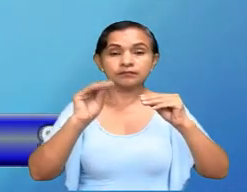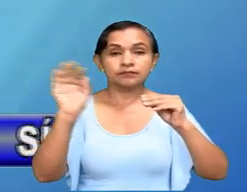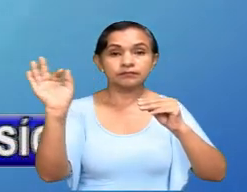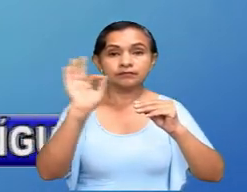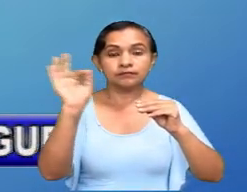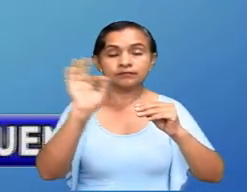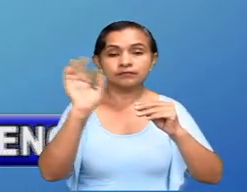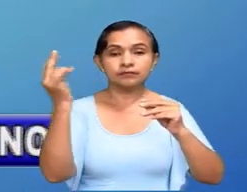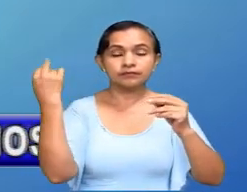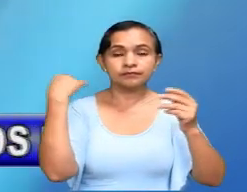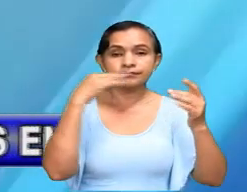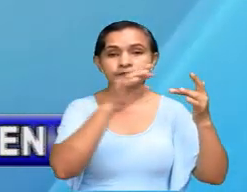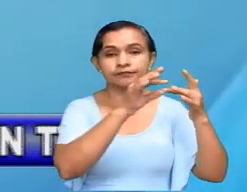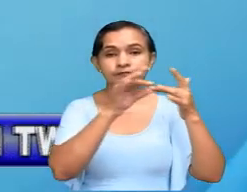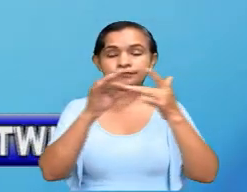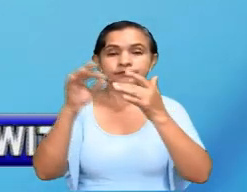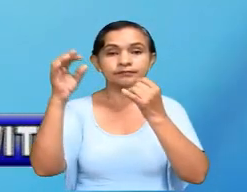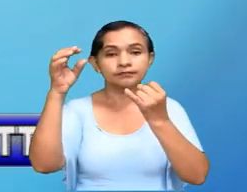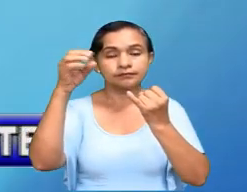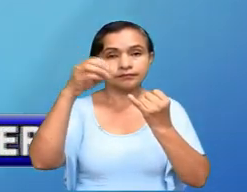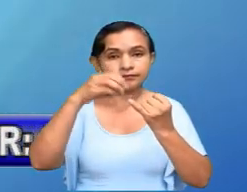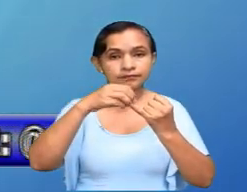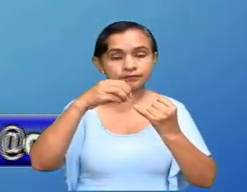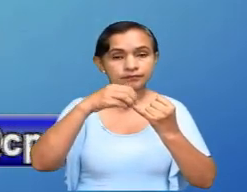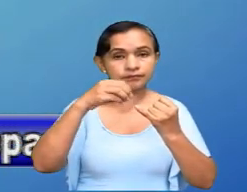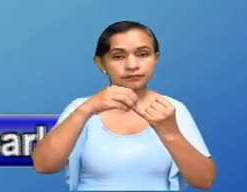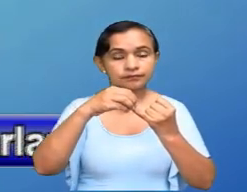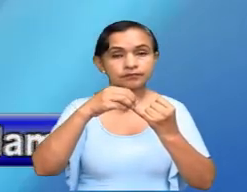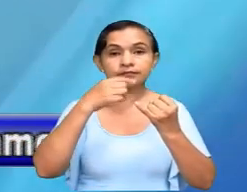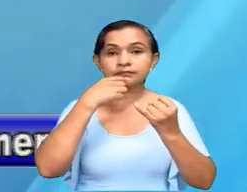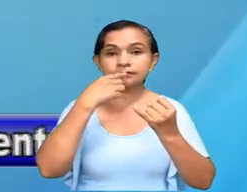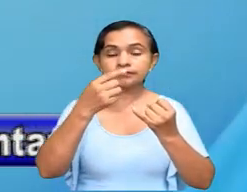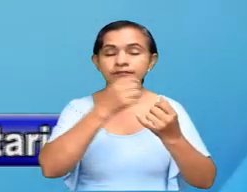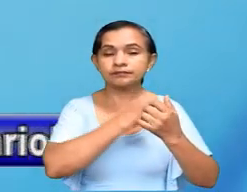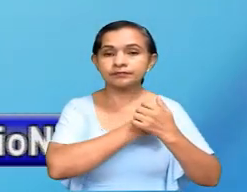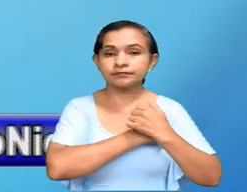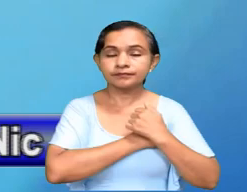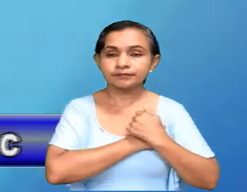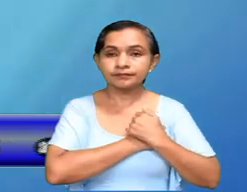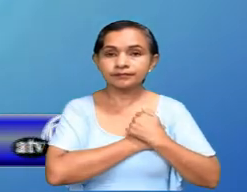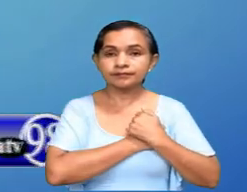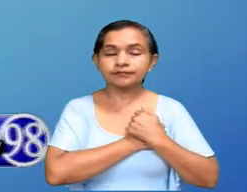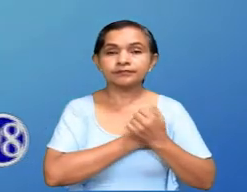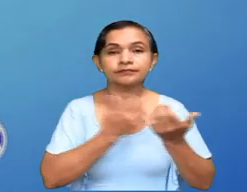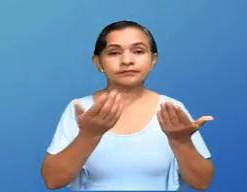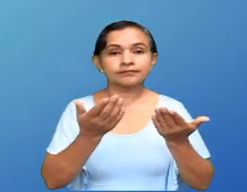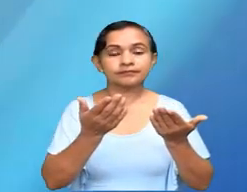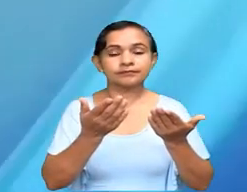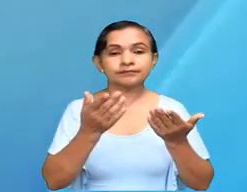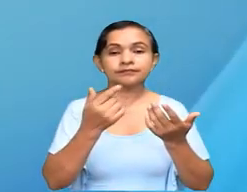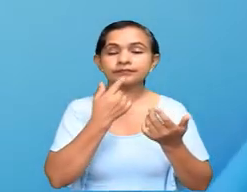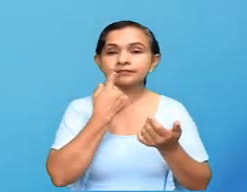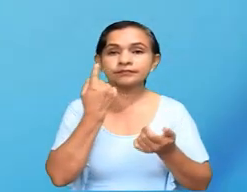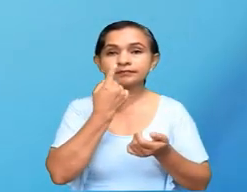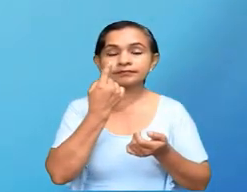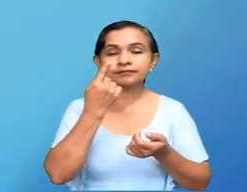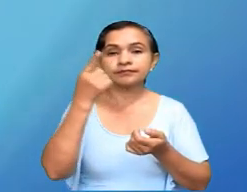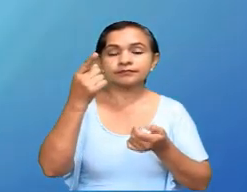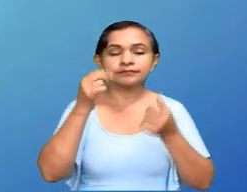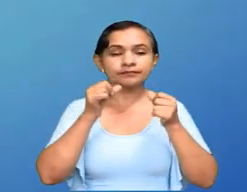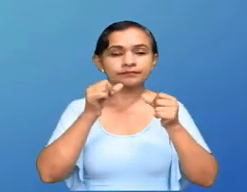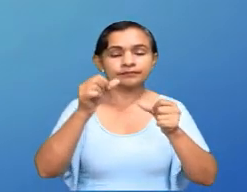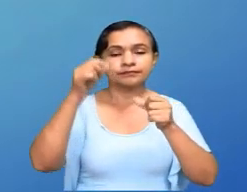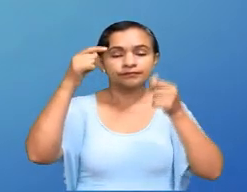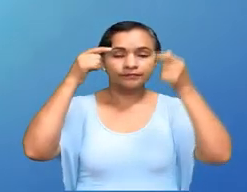Formación Profesional de DINATEC. Y lo dedicamos con amor al comandante eterno,